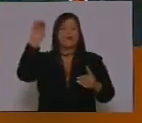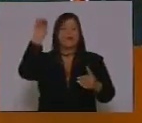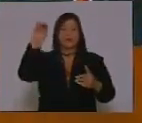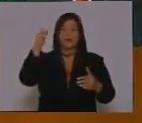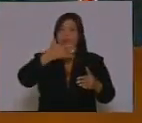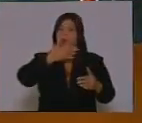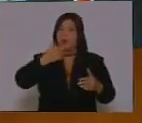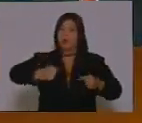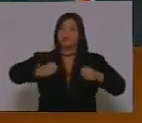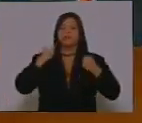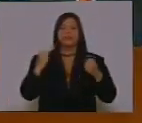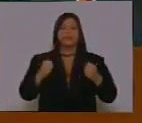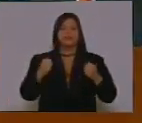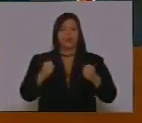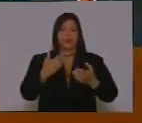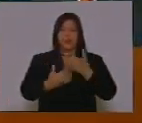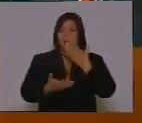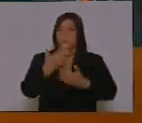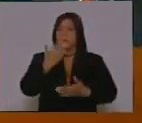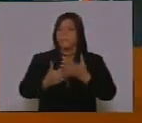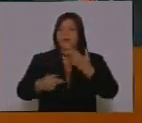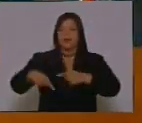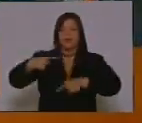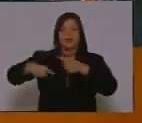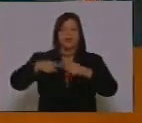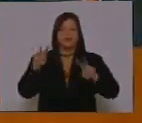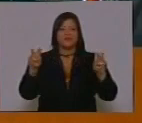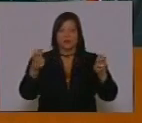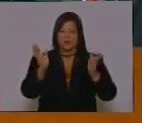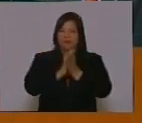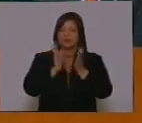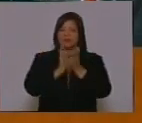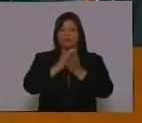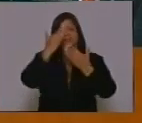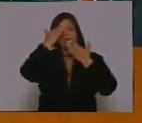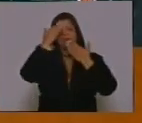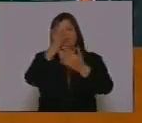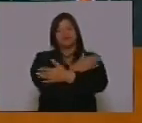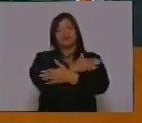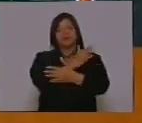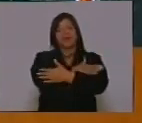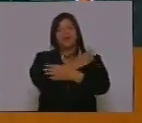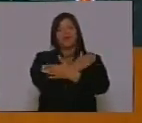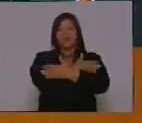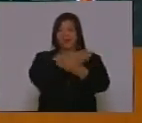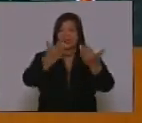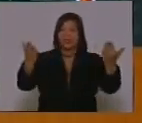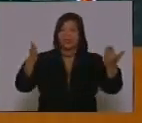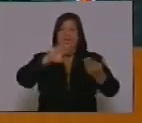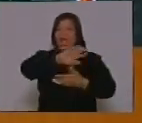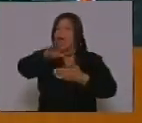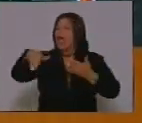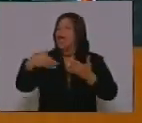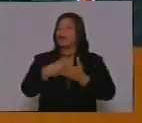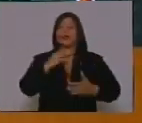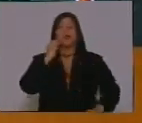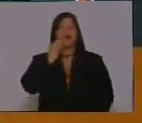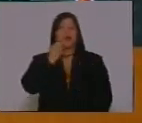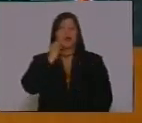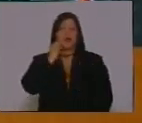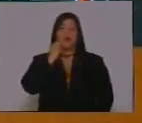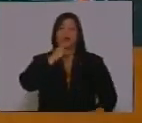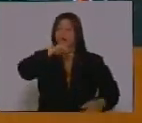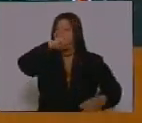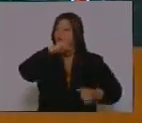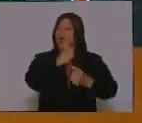está asegurado en manos de estas nuevas generaciones. Vaya mi reconocimiento y mi felicitación a todos los jóvenes que aman